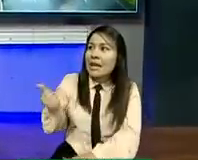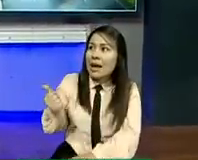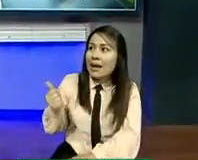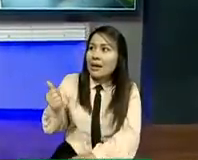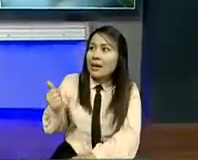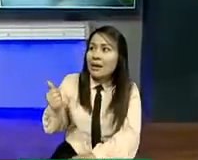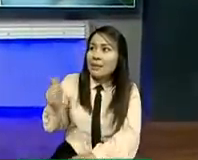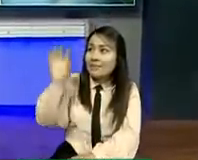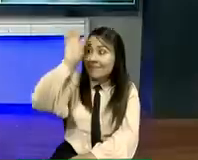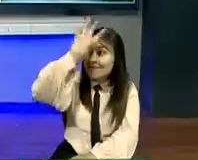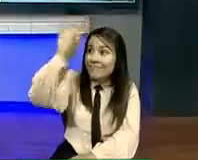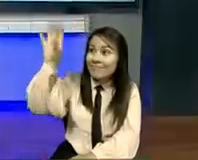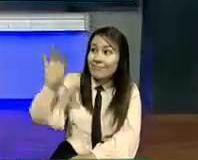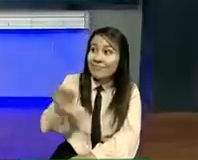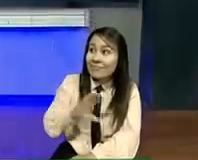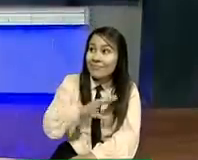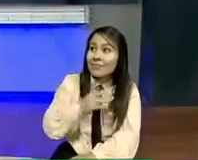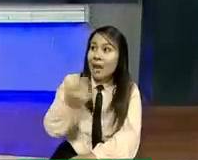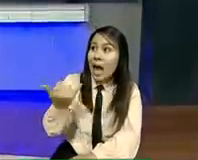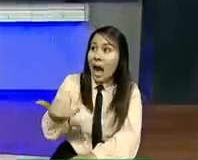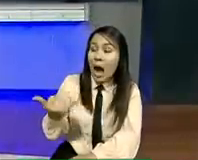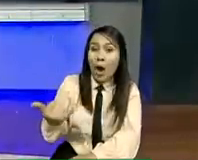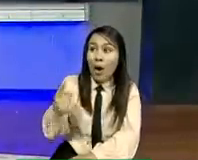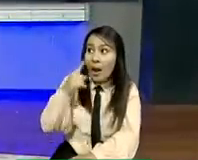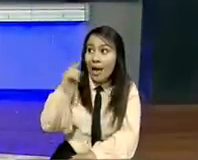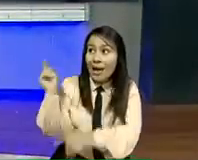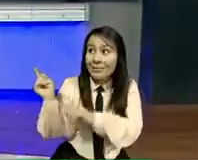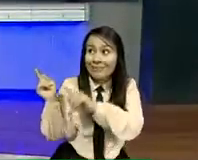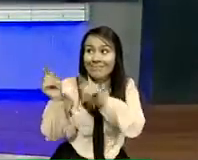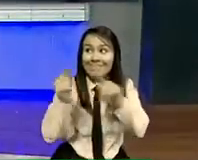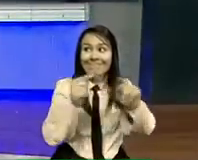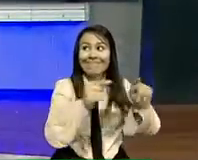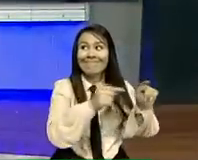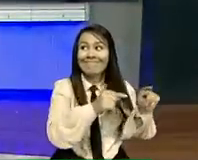el... ¿Dónde estamos? Estamos aquí.